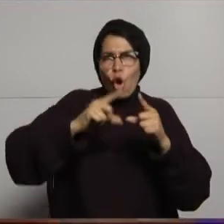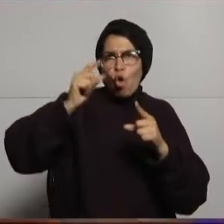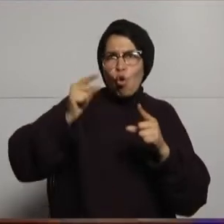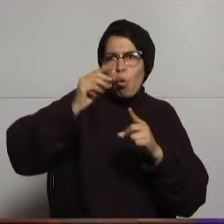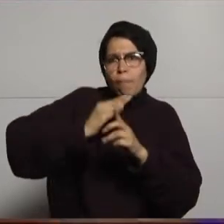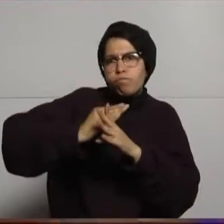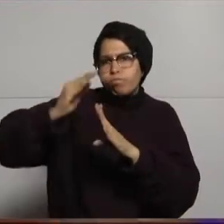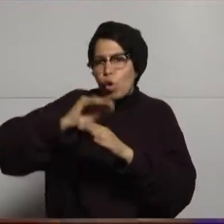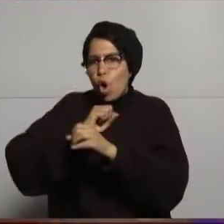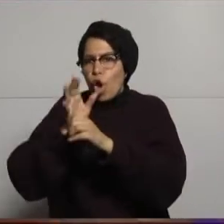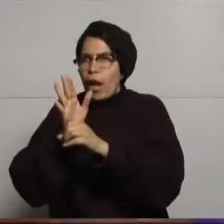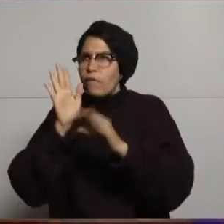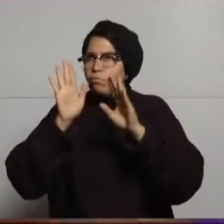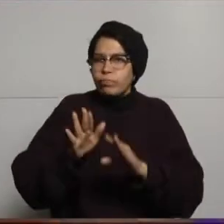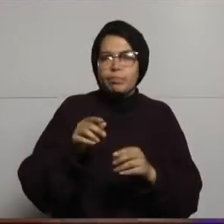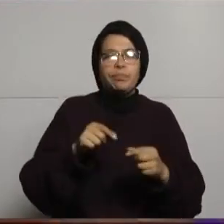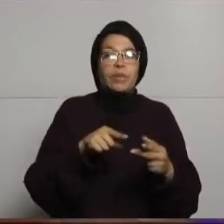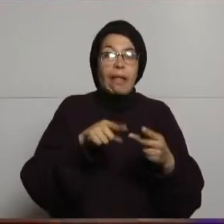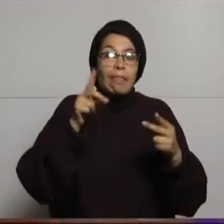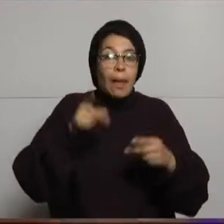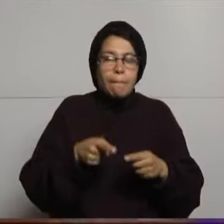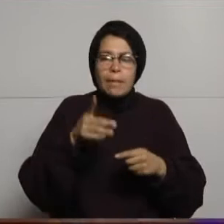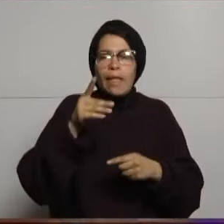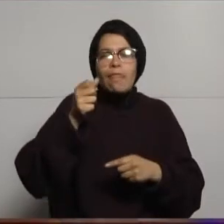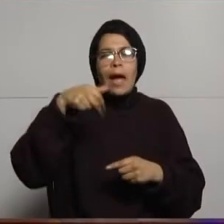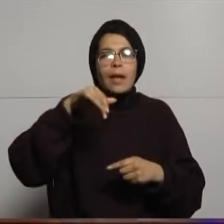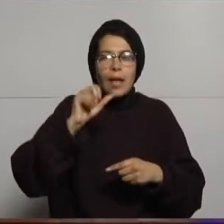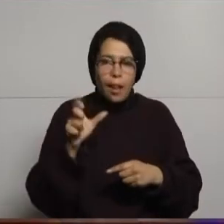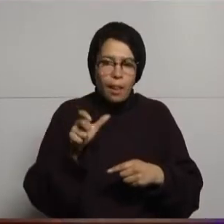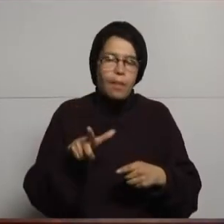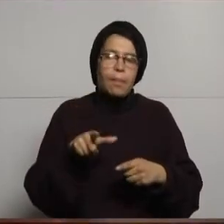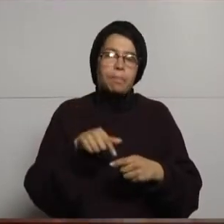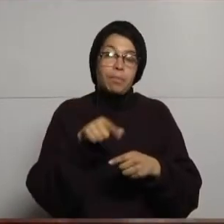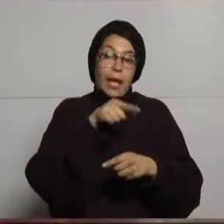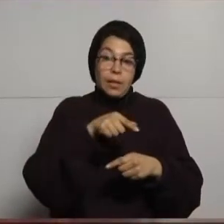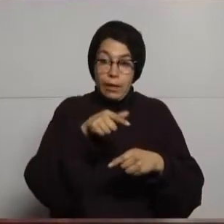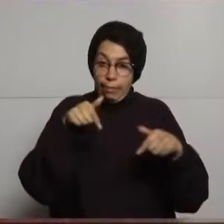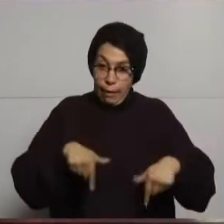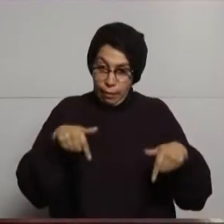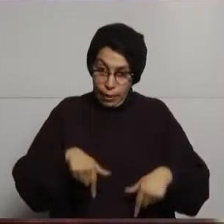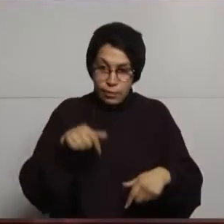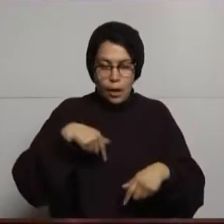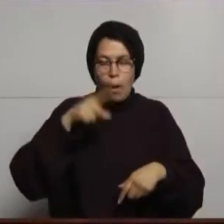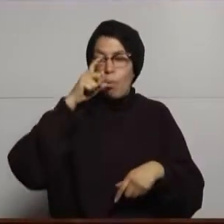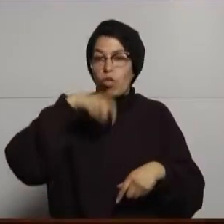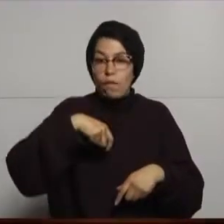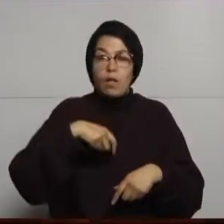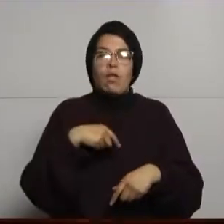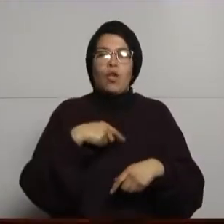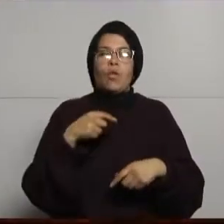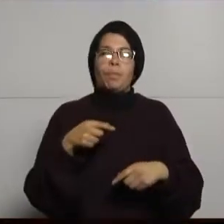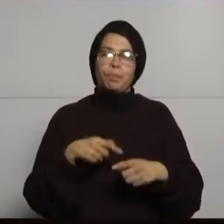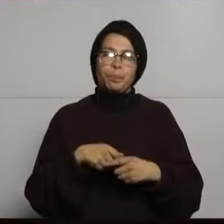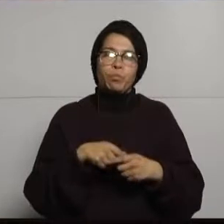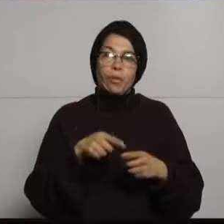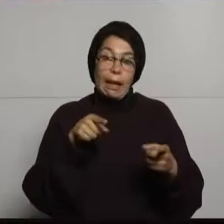Uruguay, bienvenida. Y a Daniel Arbulo, coordinador de Economía Social y Solidaria de la Intendencia de Montevideo, de Enlace, Cowork Público de la